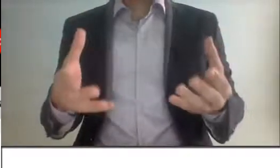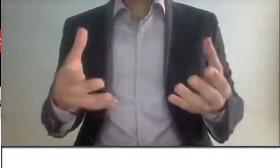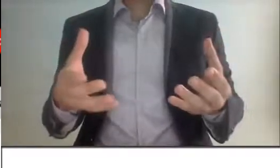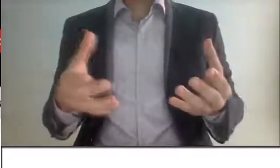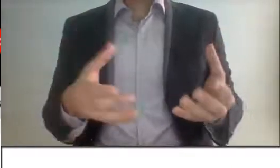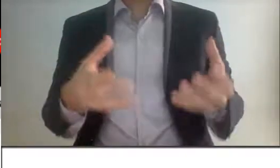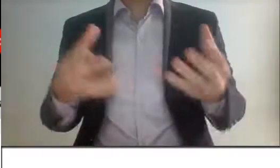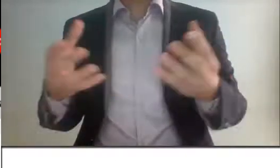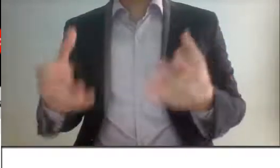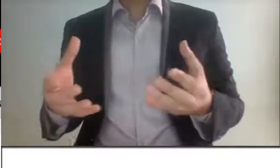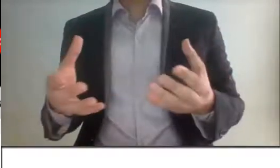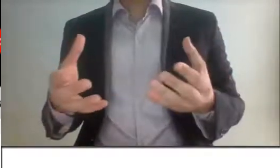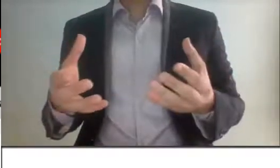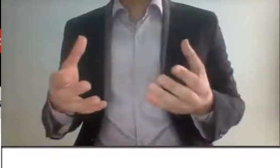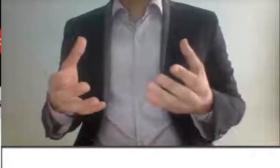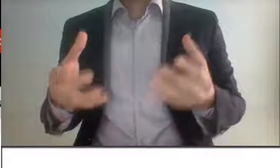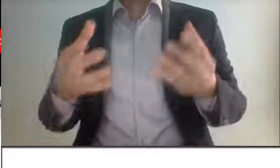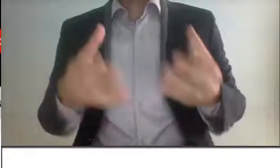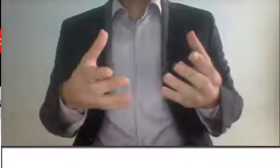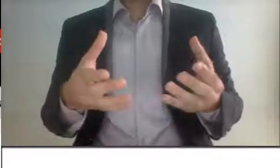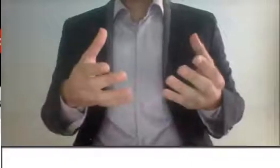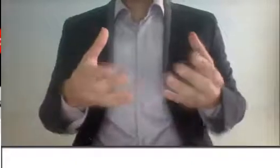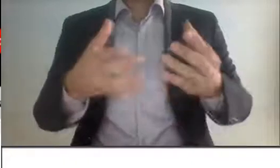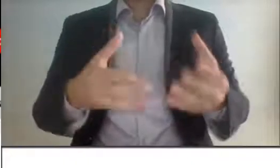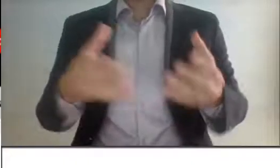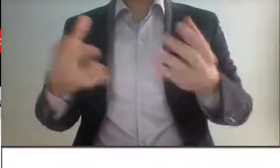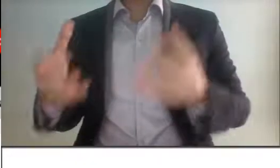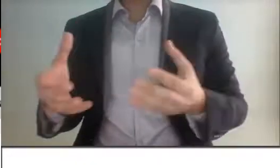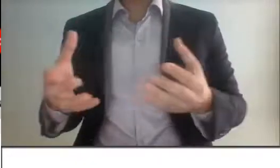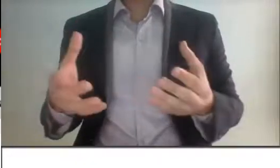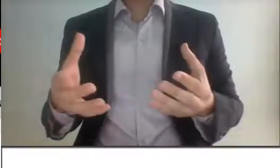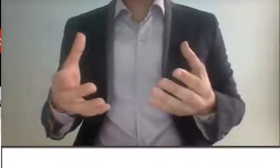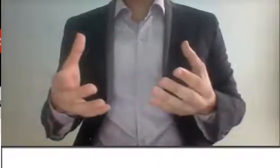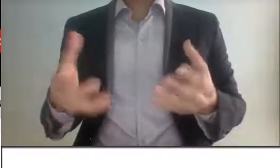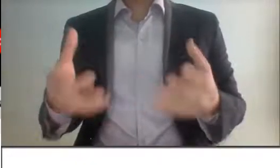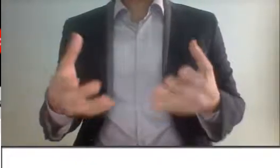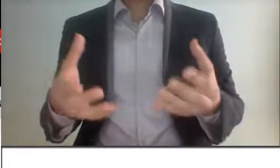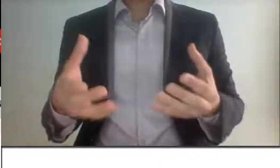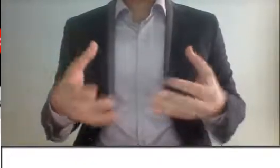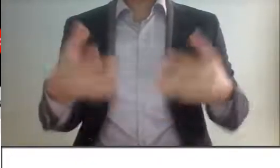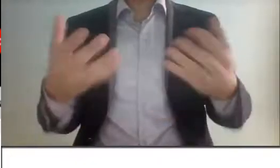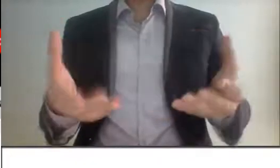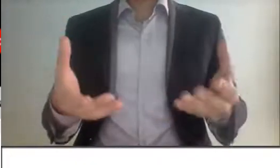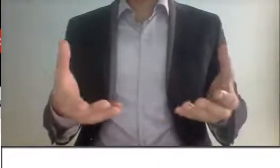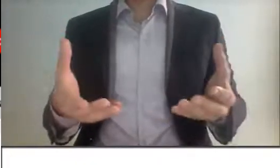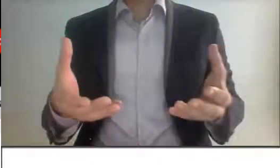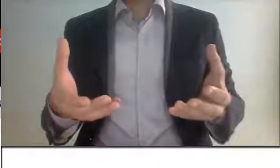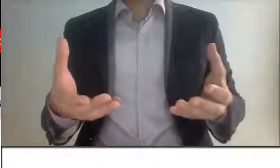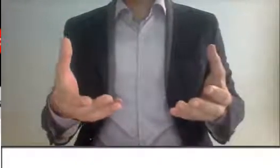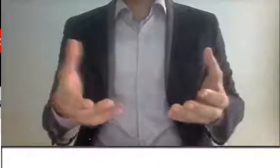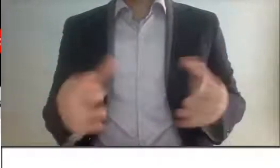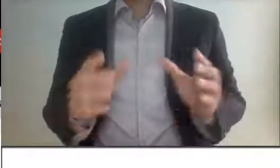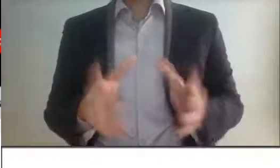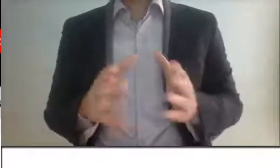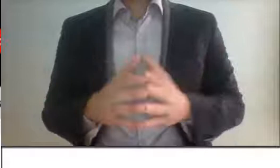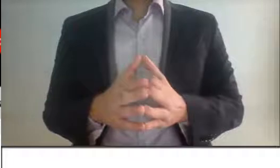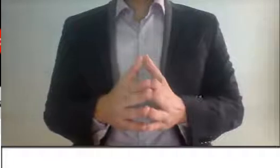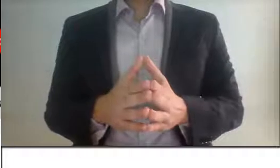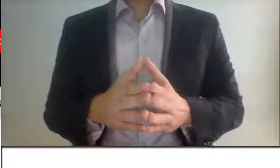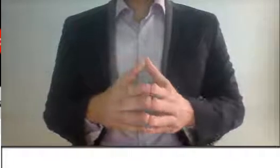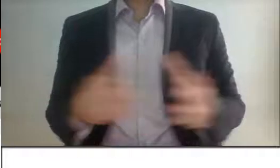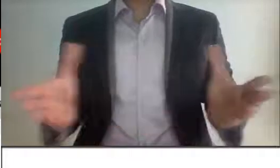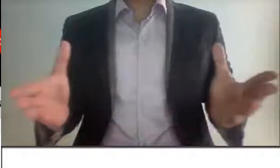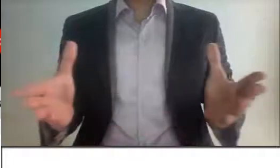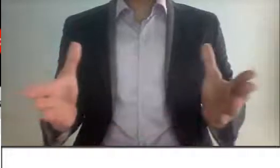temas. Eso es lo que le permite que este actual presidente tenga esa capacidad de convocatoria y que de esta forma pueda seguir operando, porque